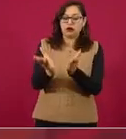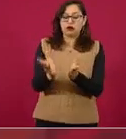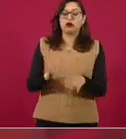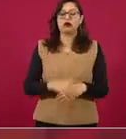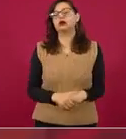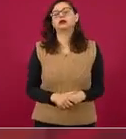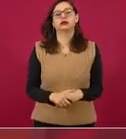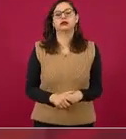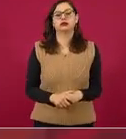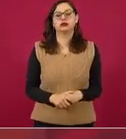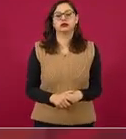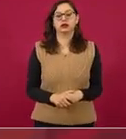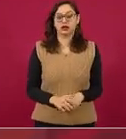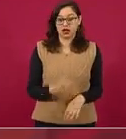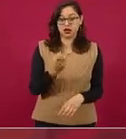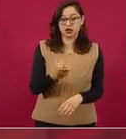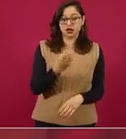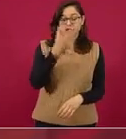son